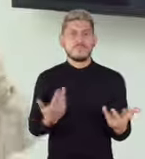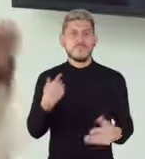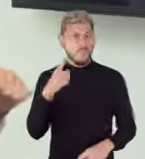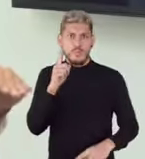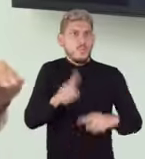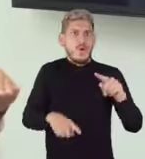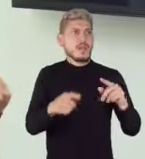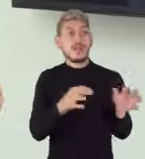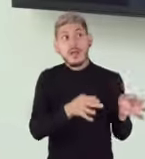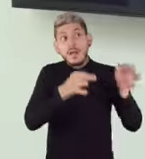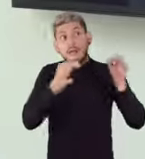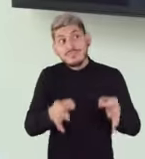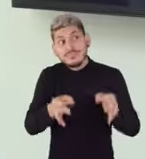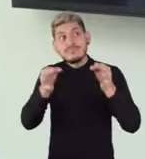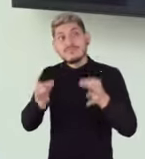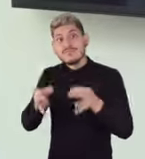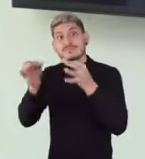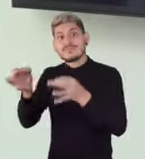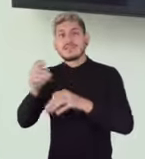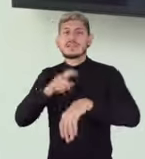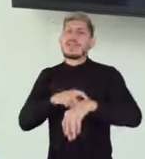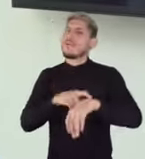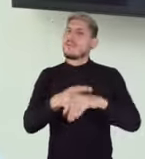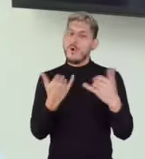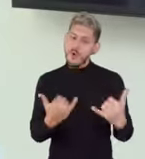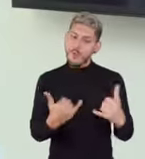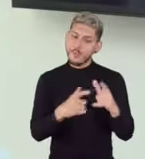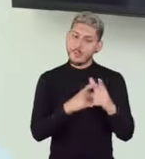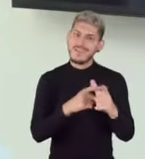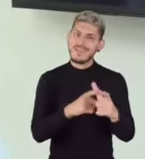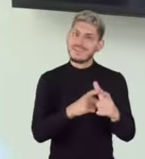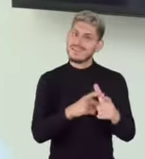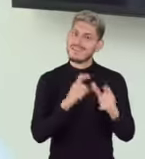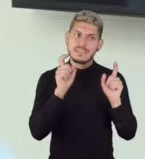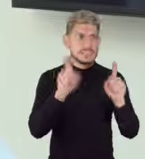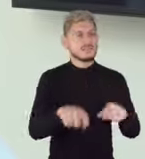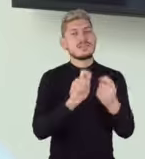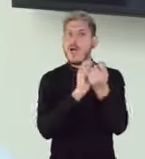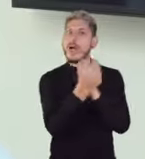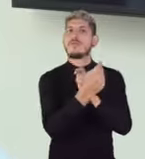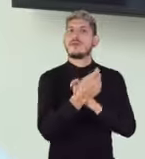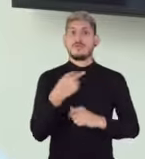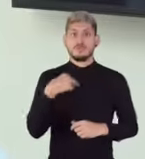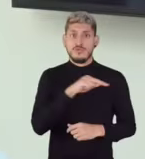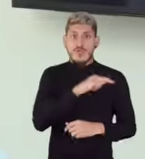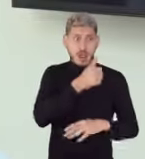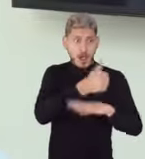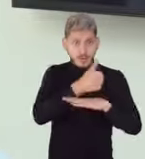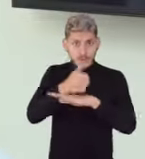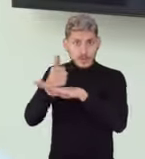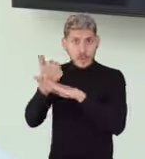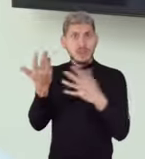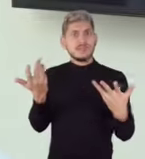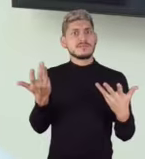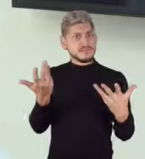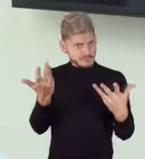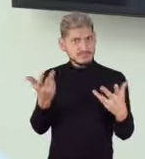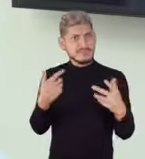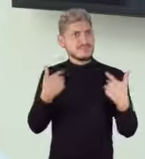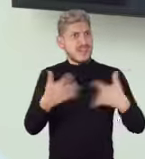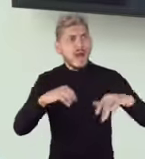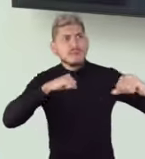seguir postergando las cosas. Los cambios son ahora, y nosotros que, como autoridades que podemos generarlo, en eso estamos,